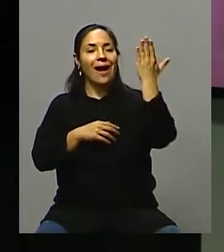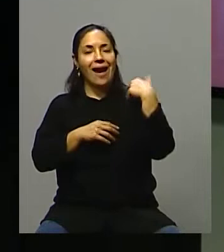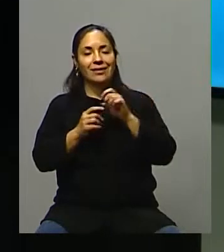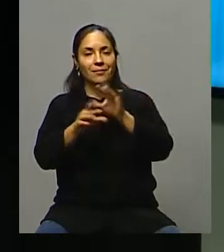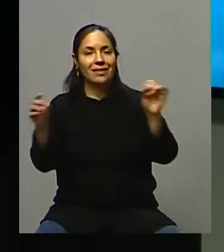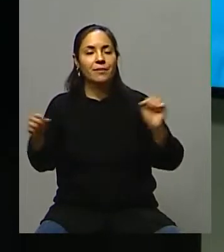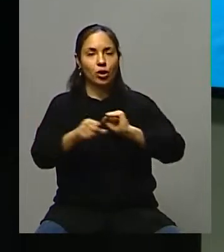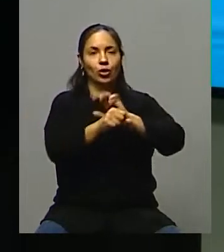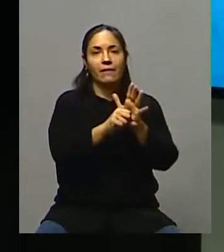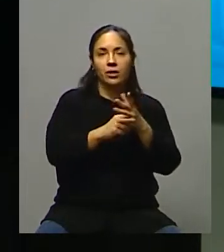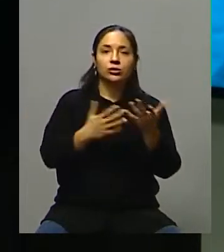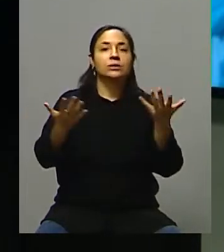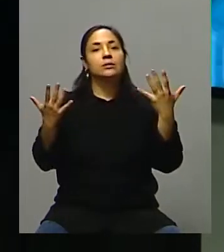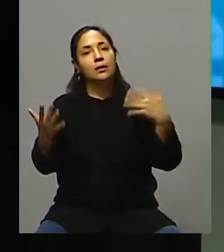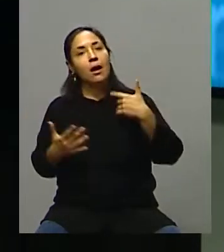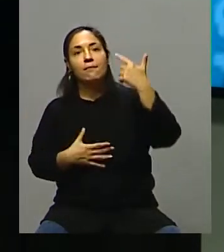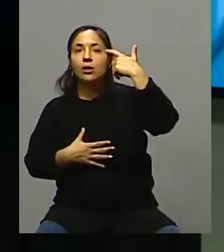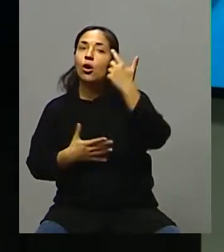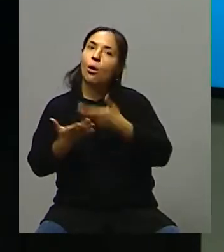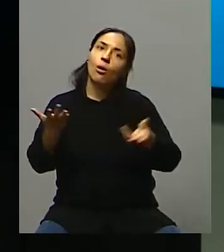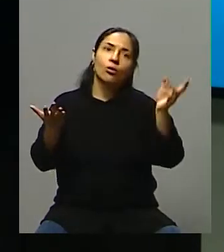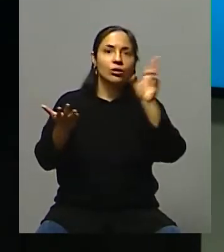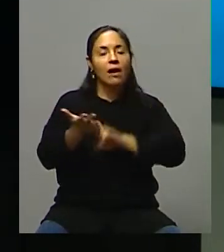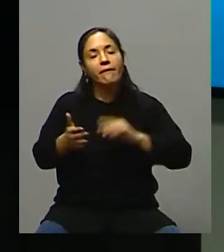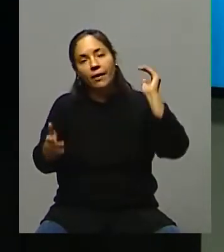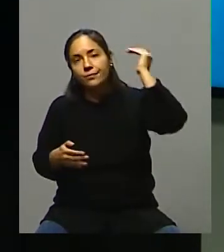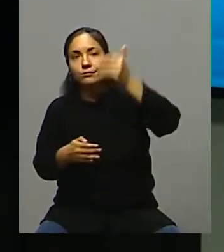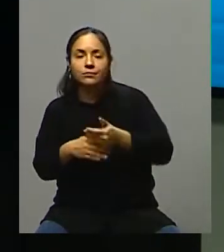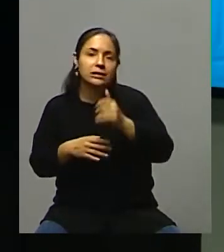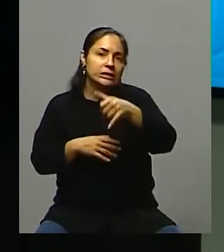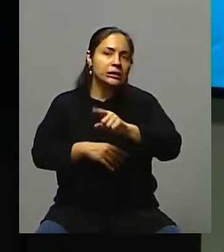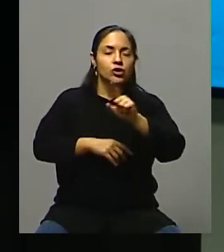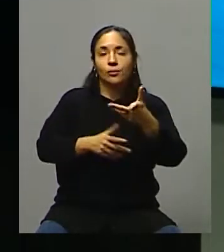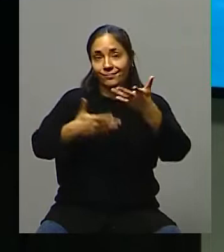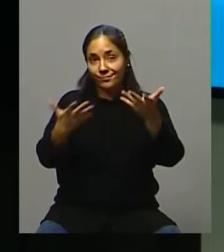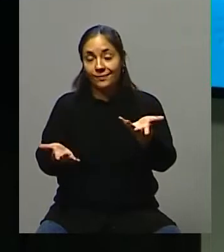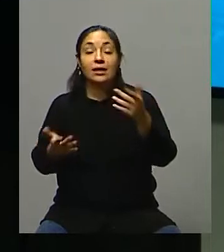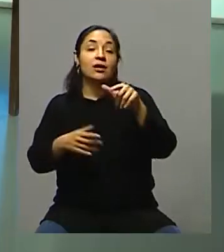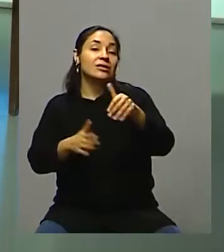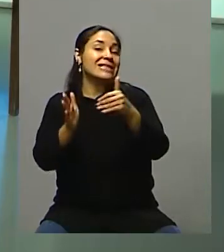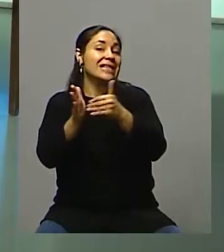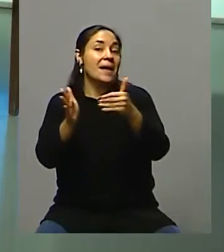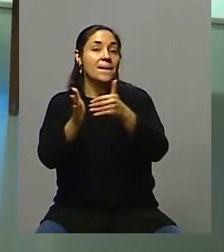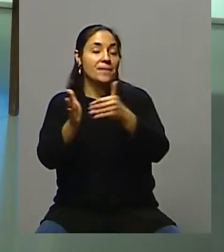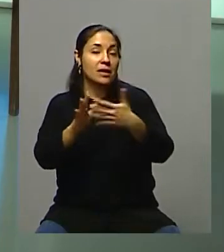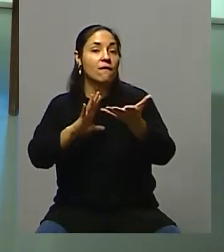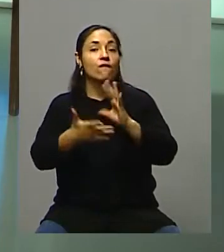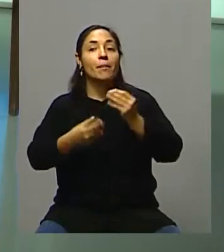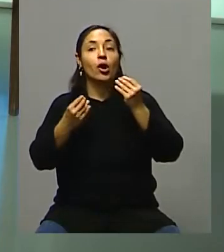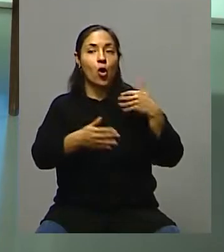es, y algunos ya empiezan a pensar, ¿y se van a dar restricciones? ¿No se van a dar? Bueno, eso dependerá también de cómo se vaya